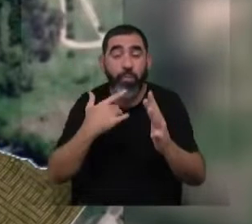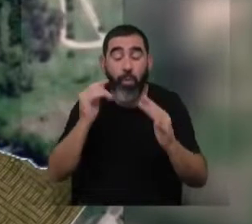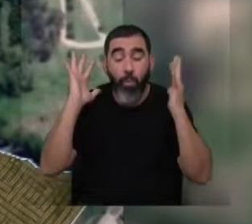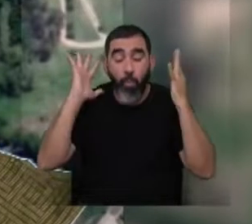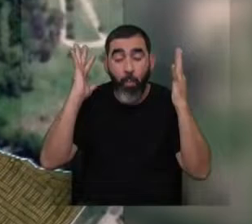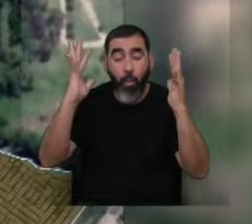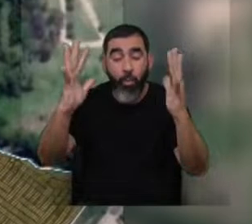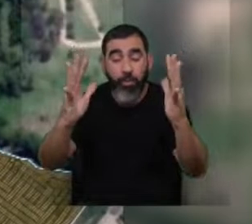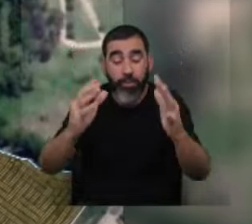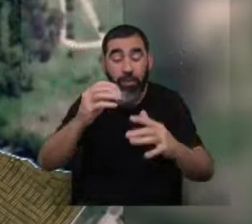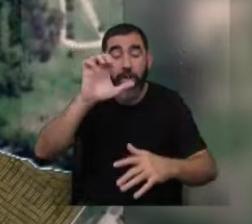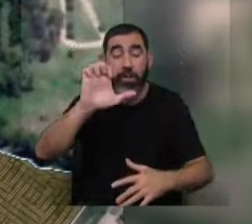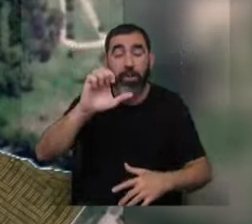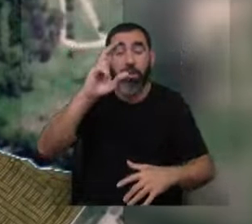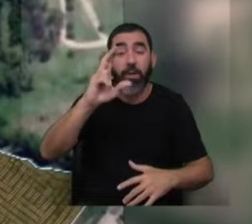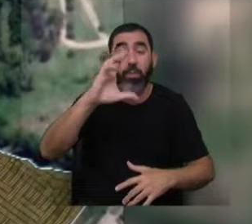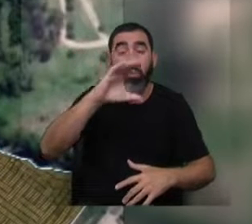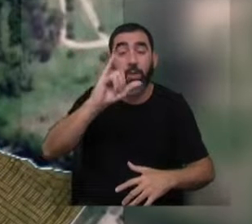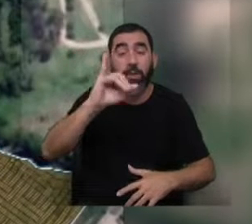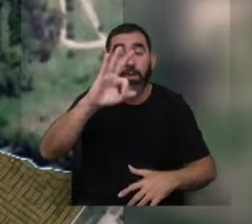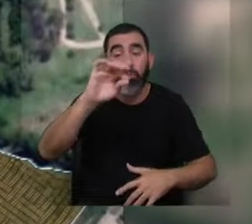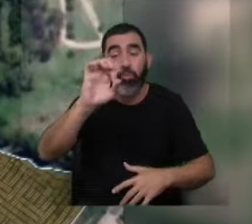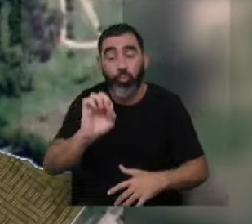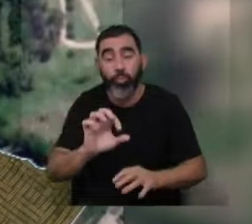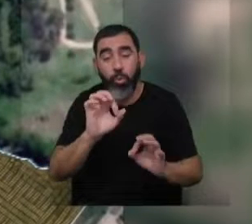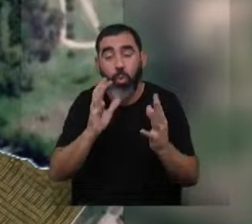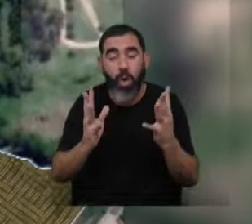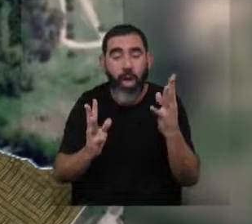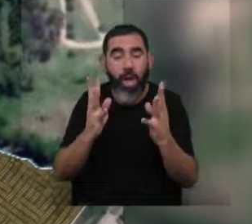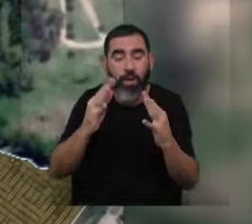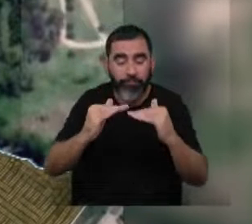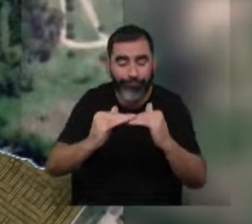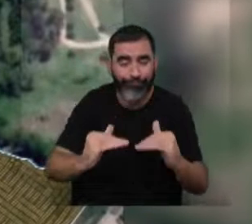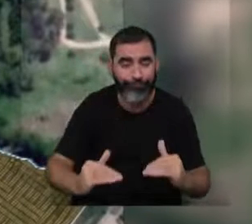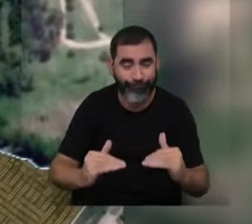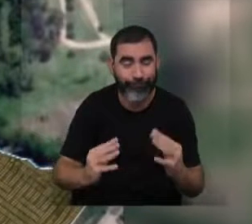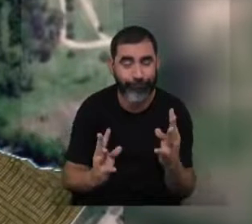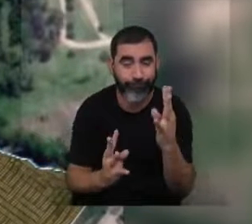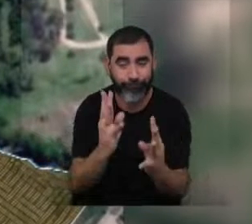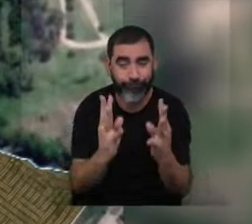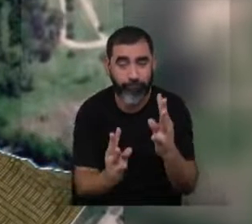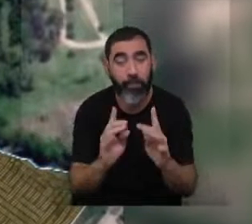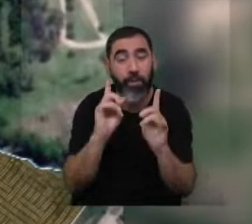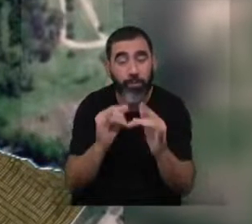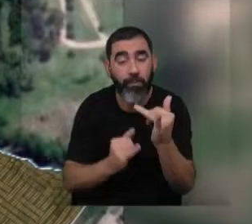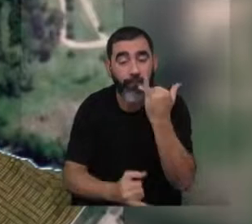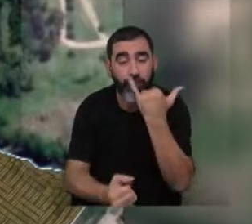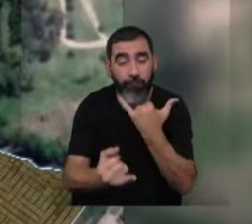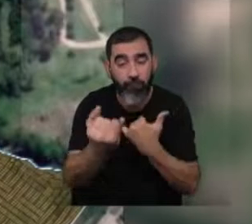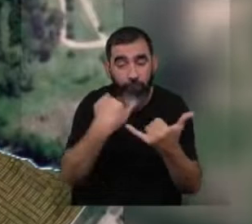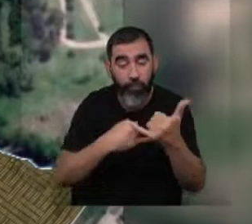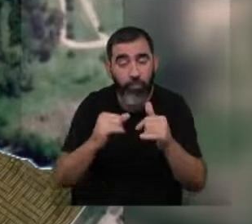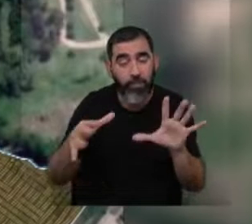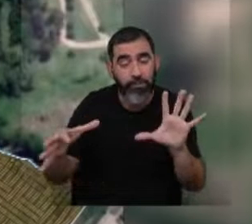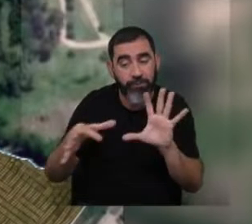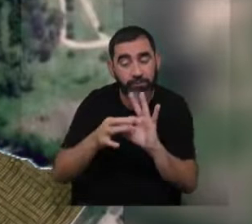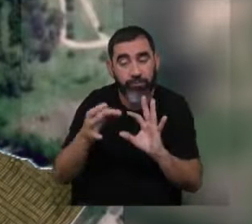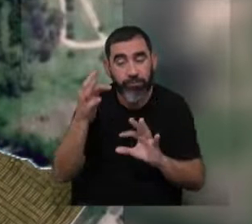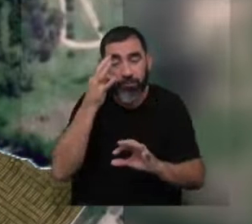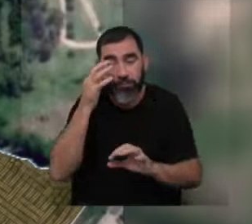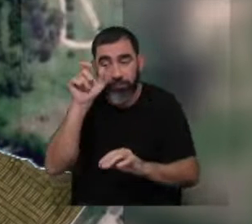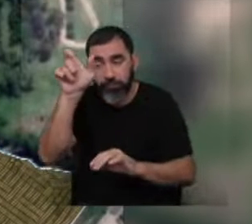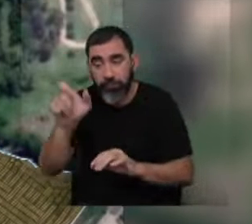monte de eucaliptos de un lugar donde hay vegetación baja, y eso también nos da información, siempre relacionándolo con los testimonios o